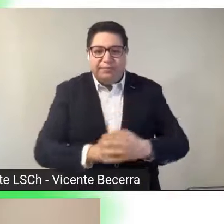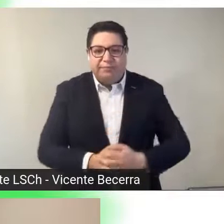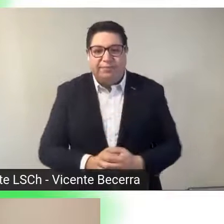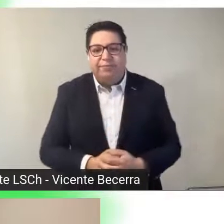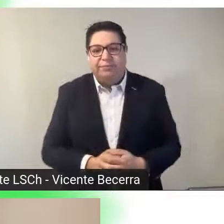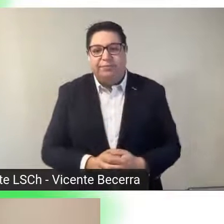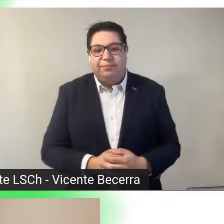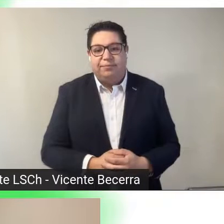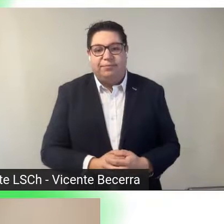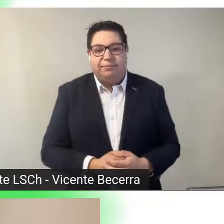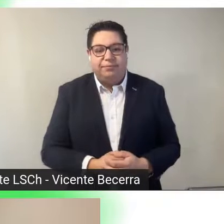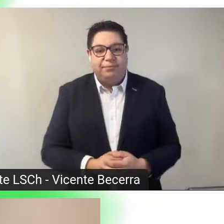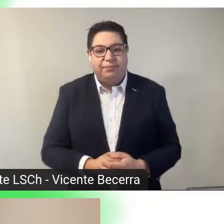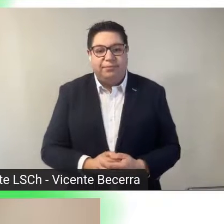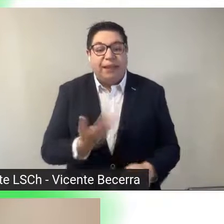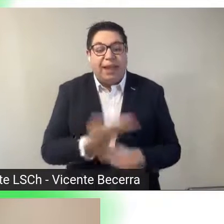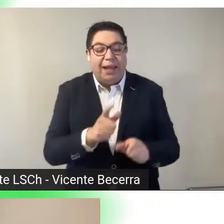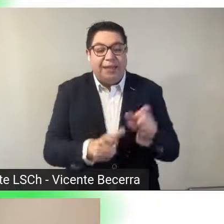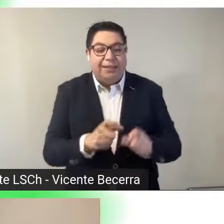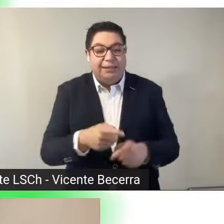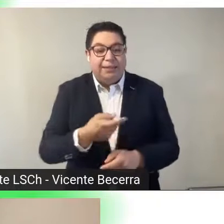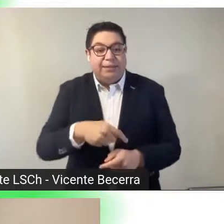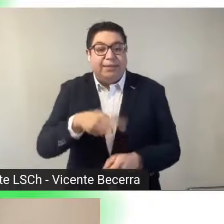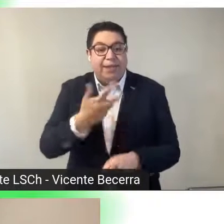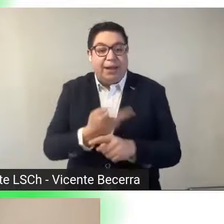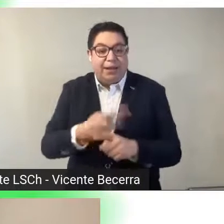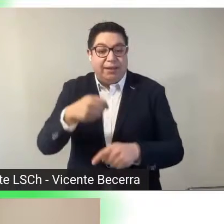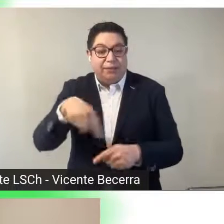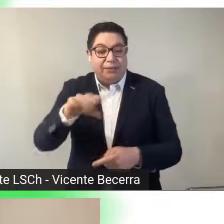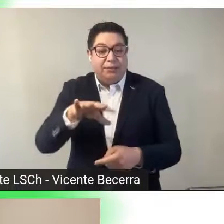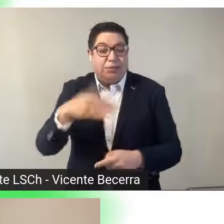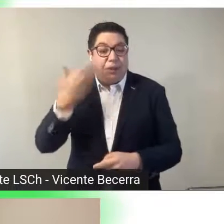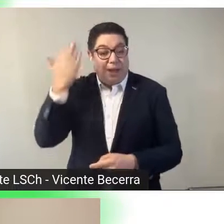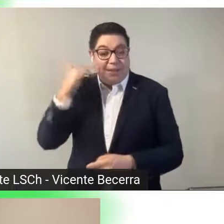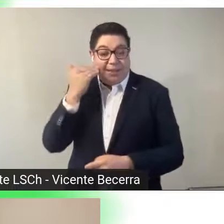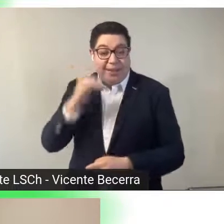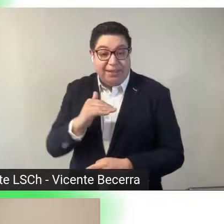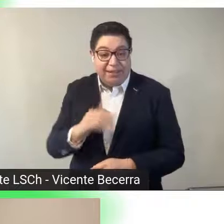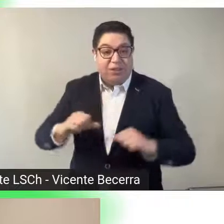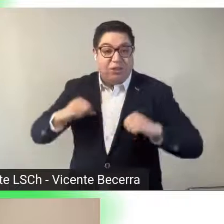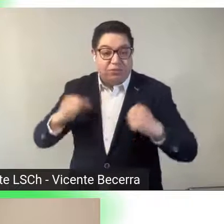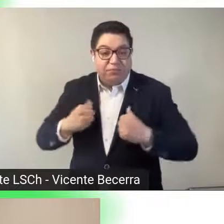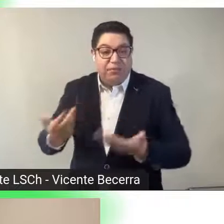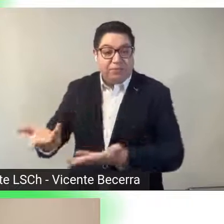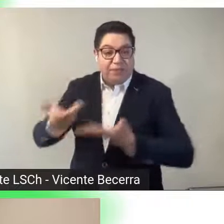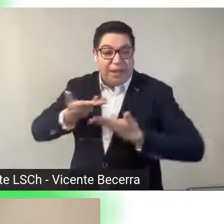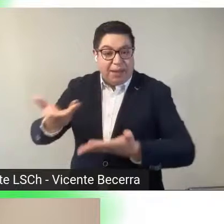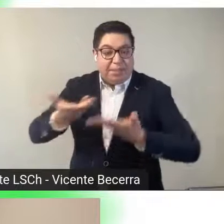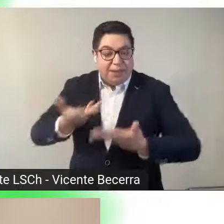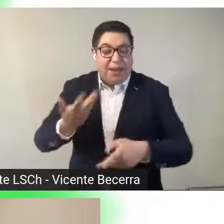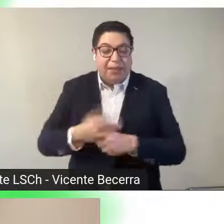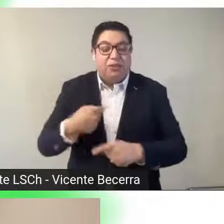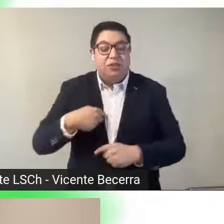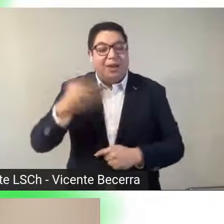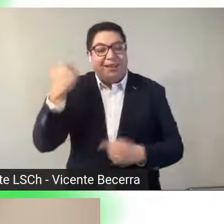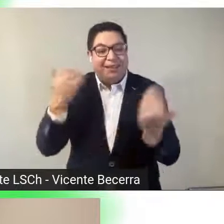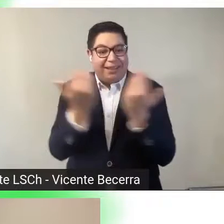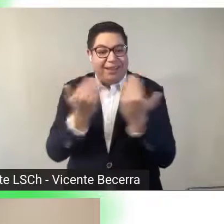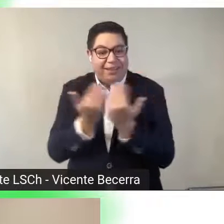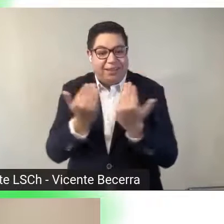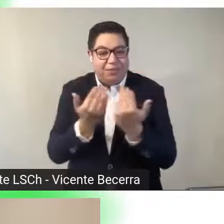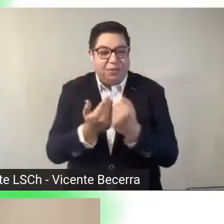devolverle al Estado lo que en mi infancia y en la adolescencia me entregó. Pues yo estudié en todas